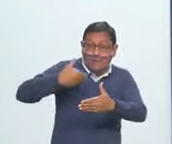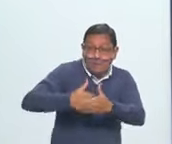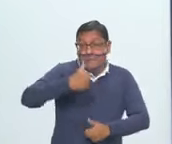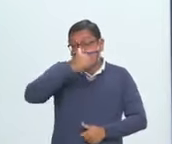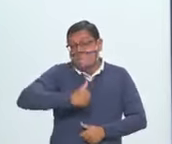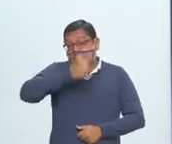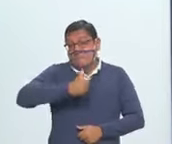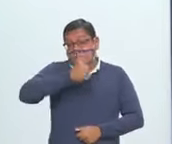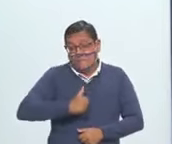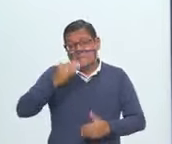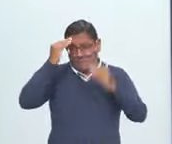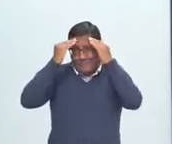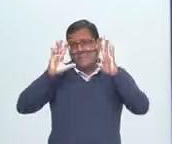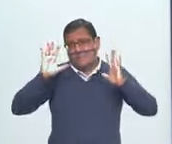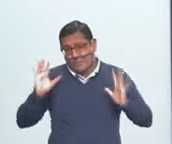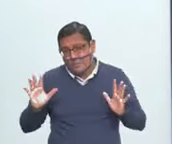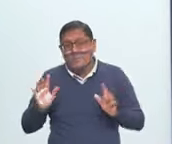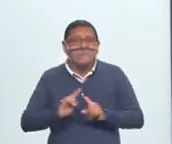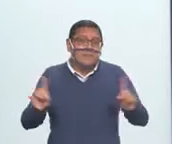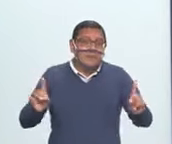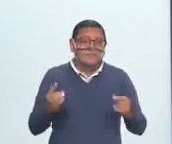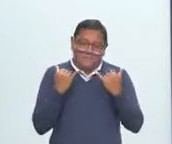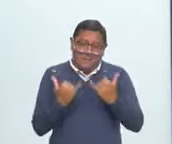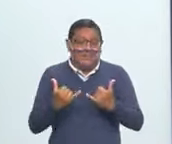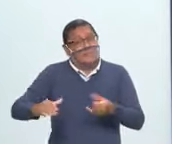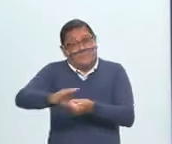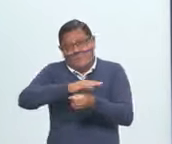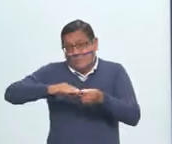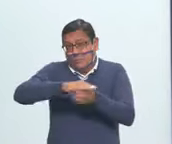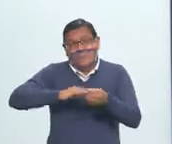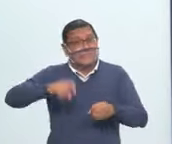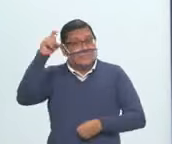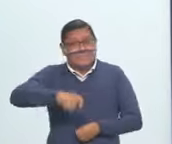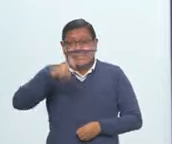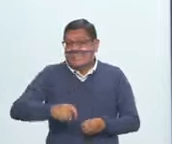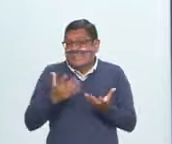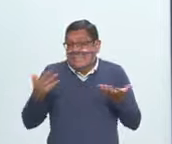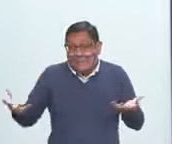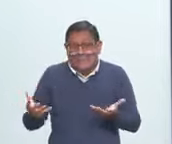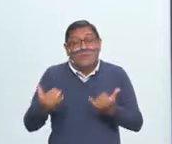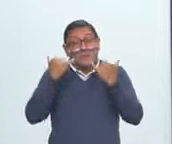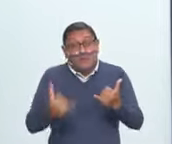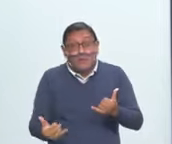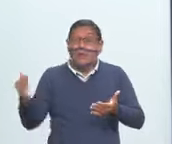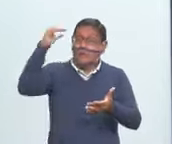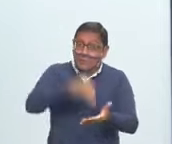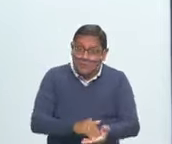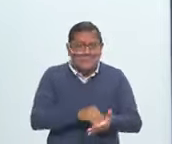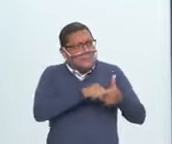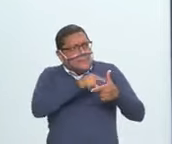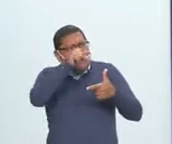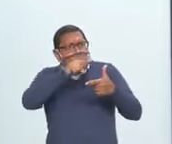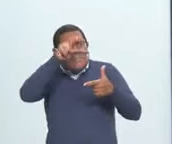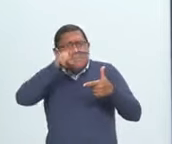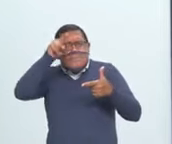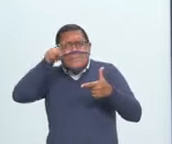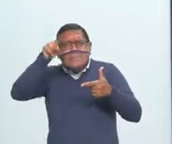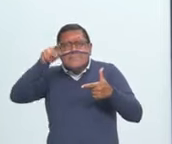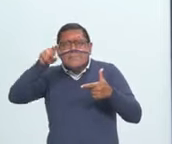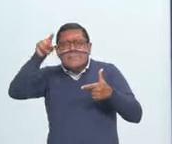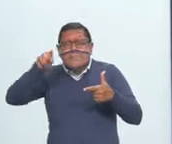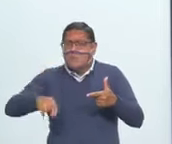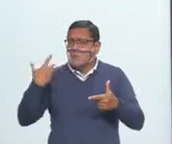pero es lo que necesitamos en un momento como este, que estamos en una tercera ola, con un crecimiento